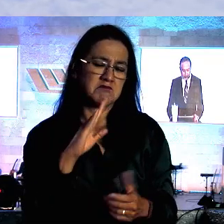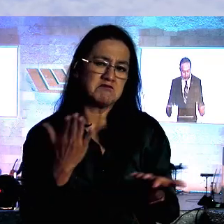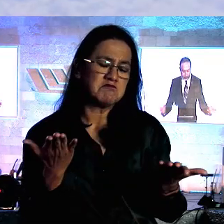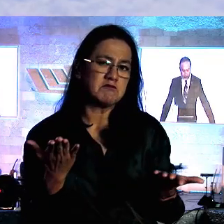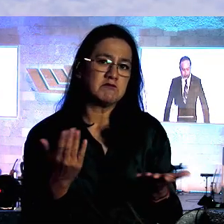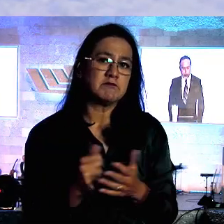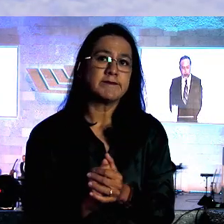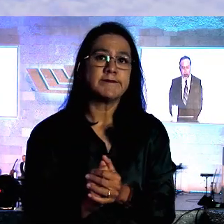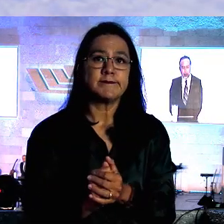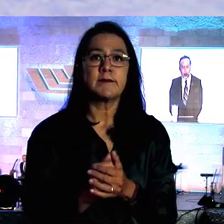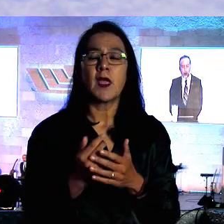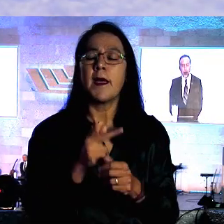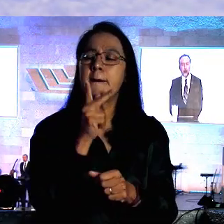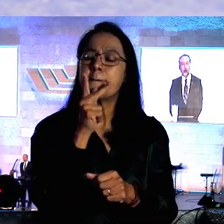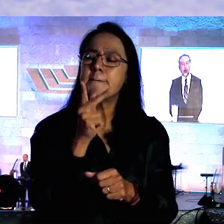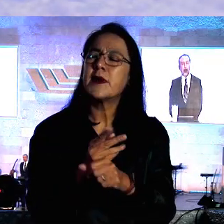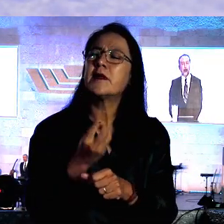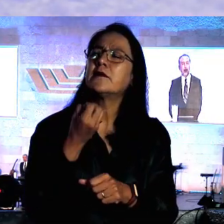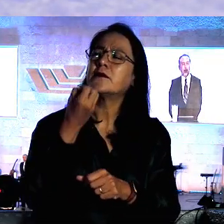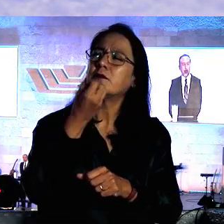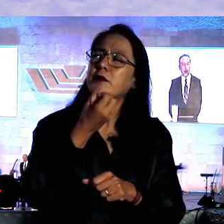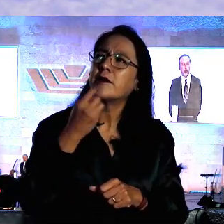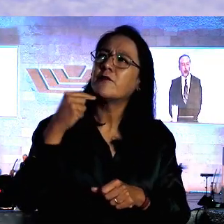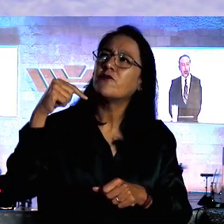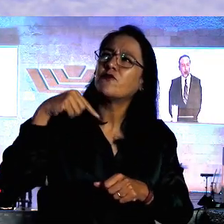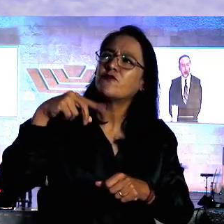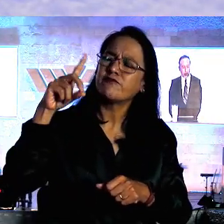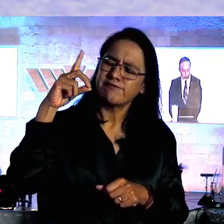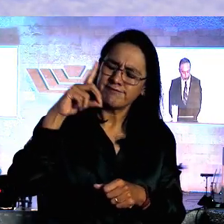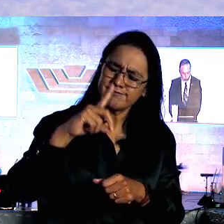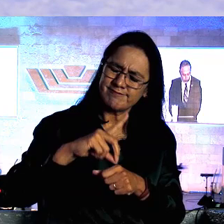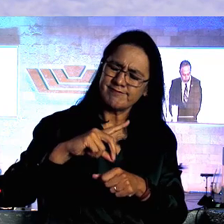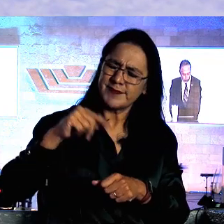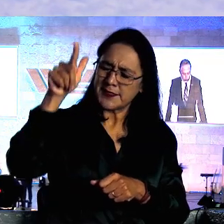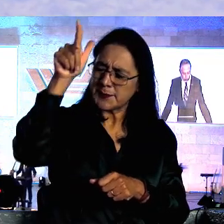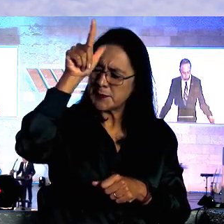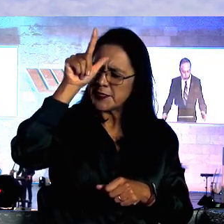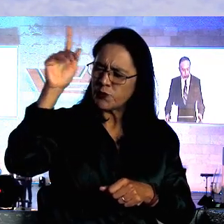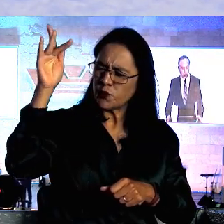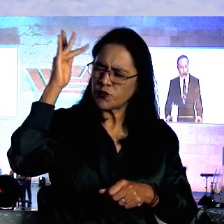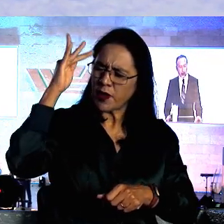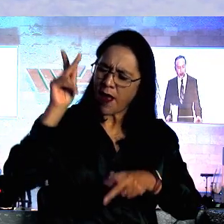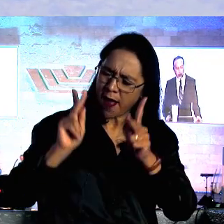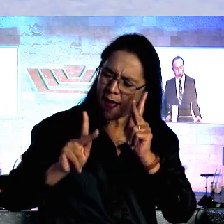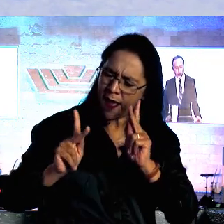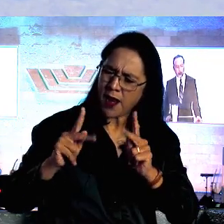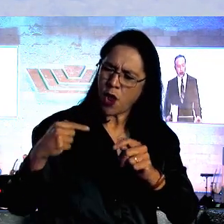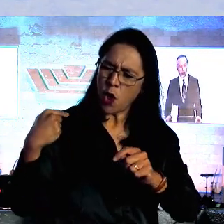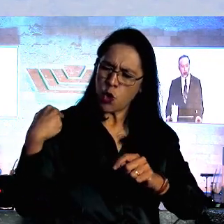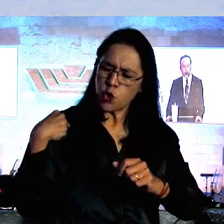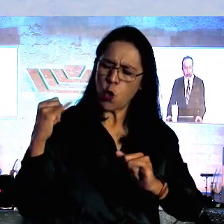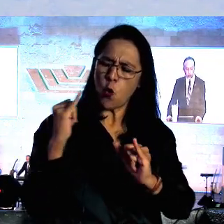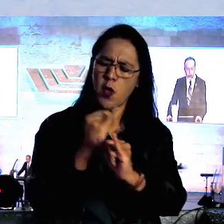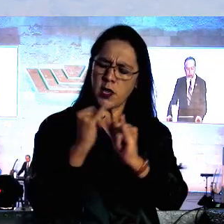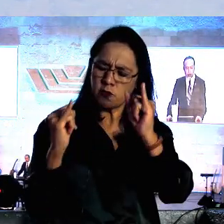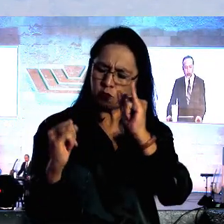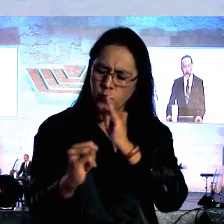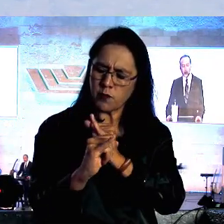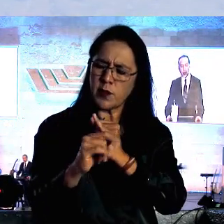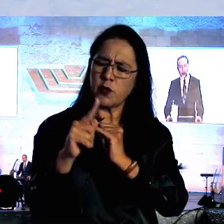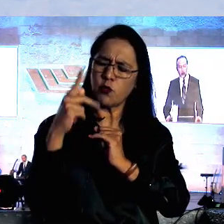Así que, Padre, oramos para que este día tu Espíritu Santo nos hable. me pongo en tus manos para ser un instrumento en